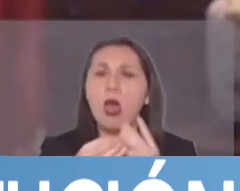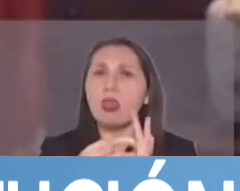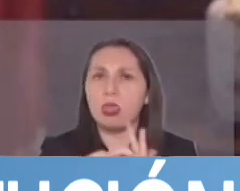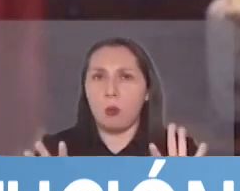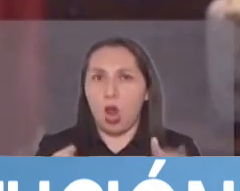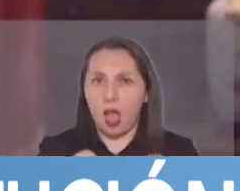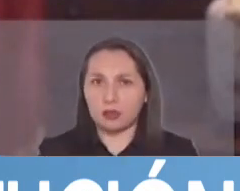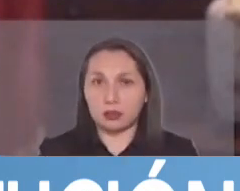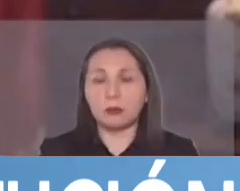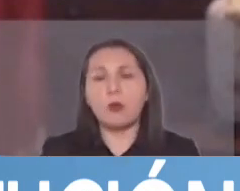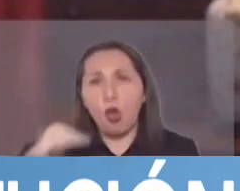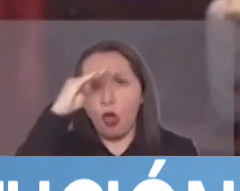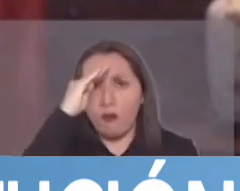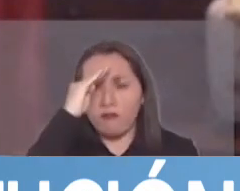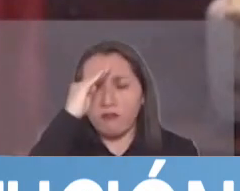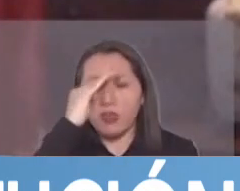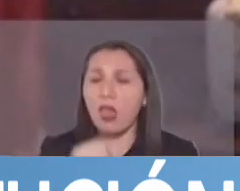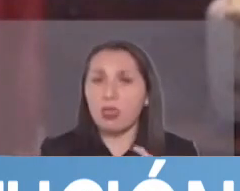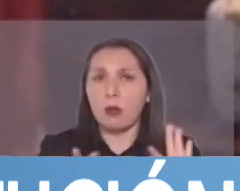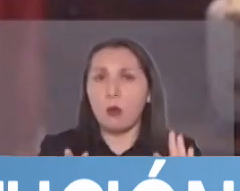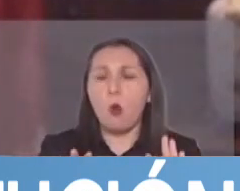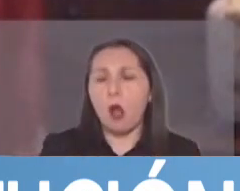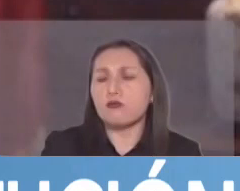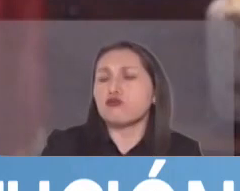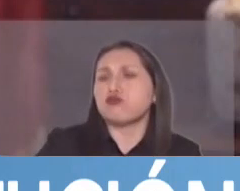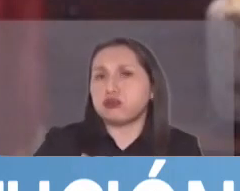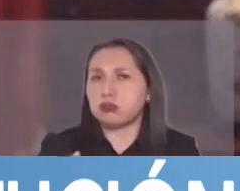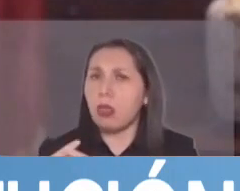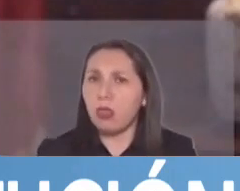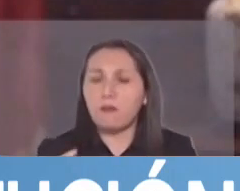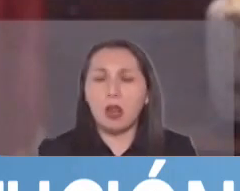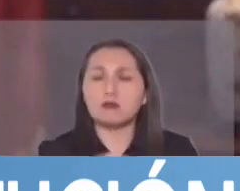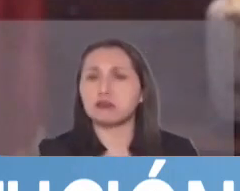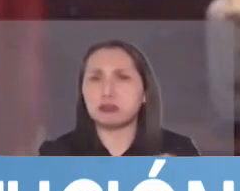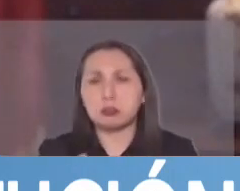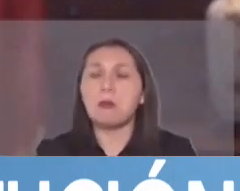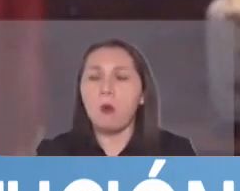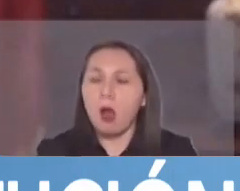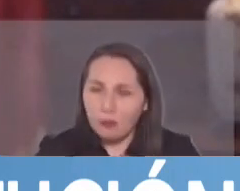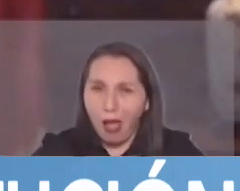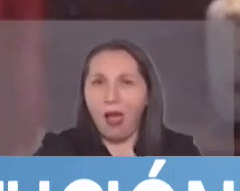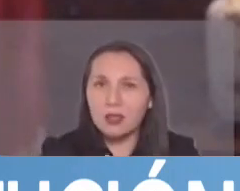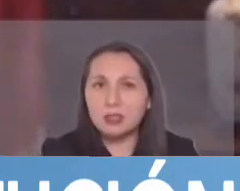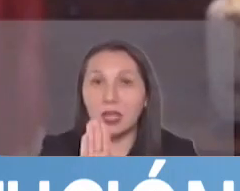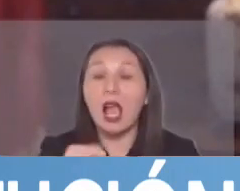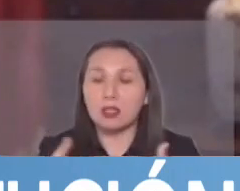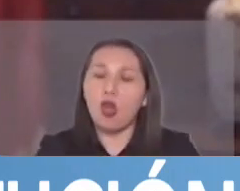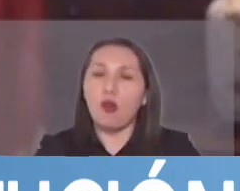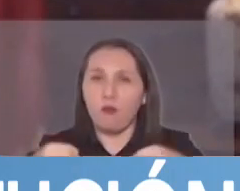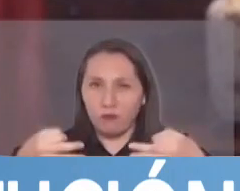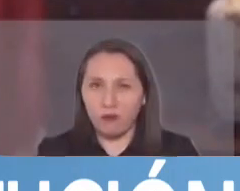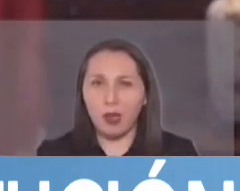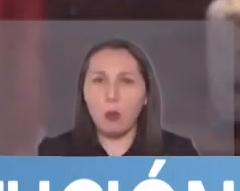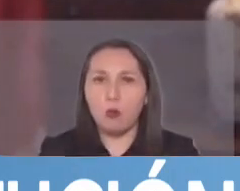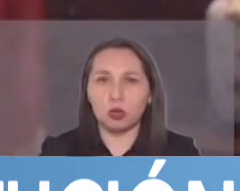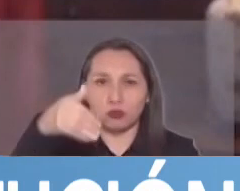democracia, que confía en ella para superar las diferencias y avanzar. Y eso lo confirma este proceso electoral